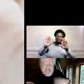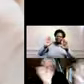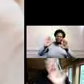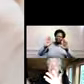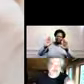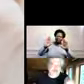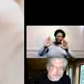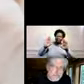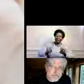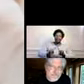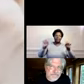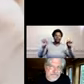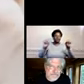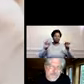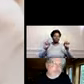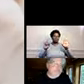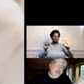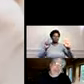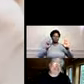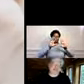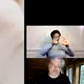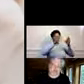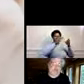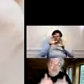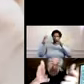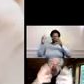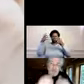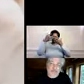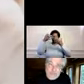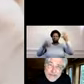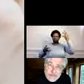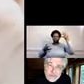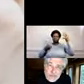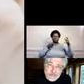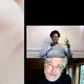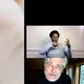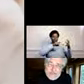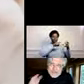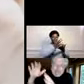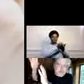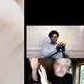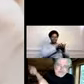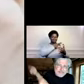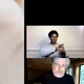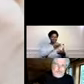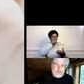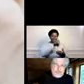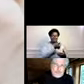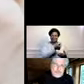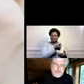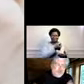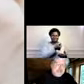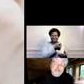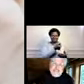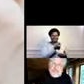haciendo trabajo excelente, pero hay como una falta de conexión. Hay como una desligación, no se les está pagando como tal